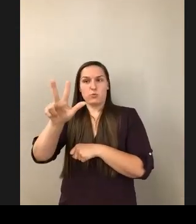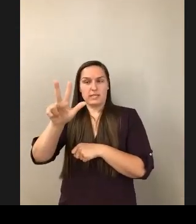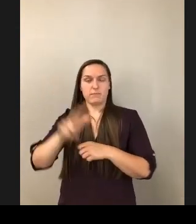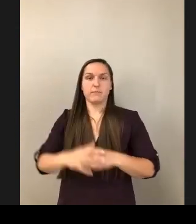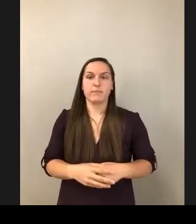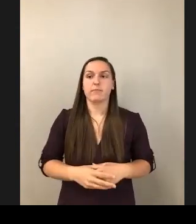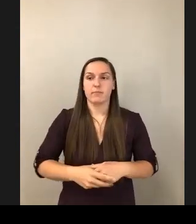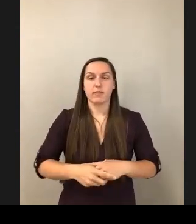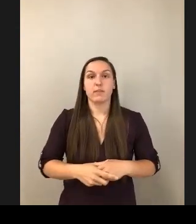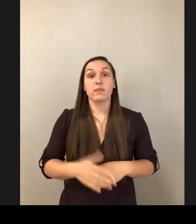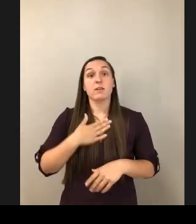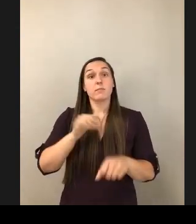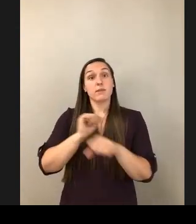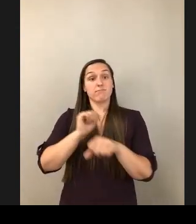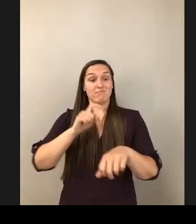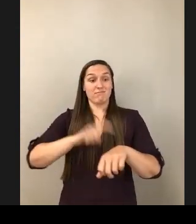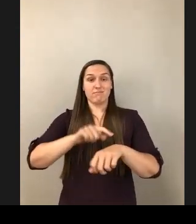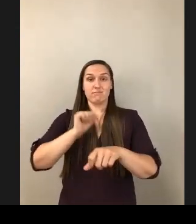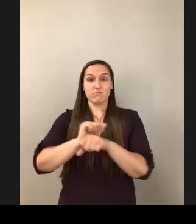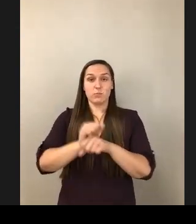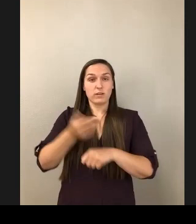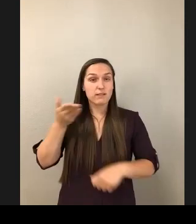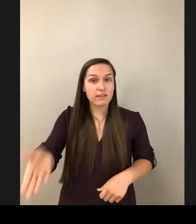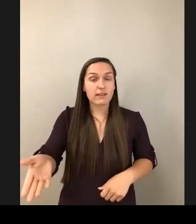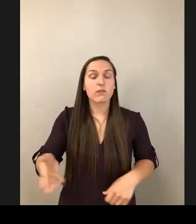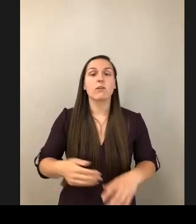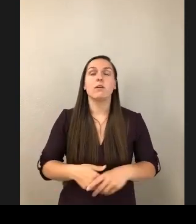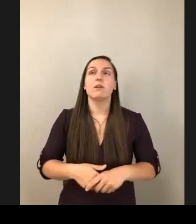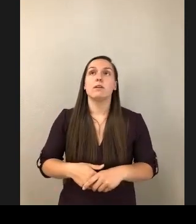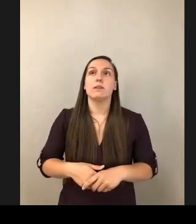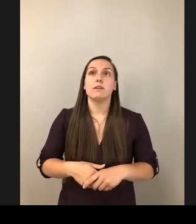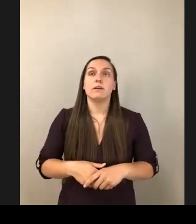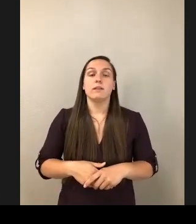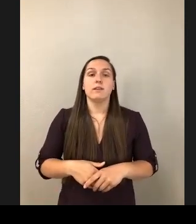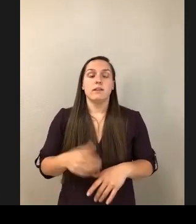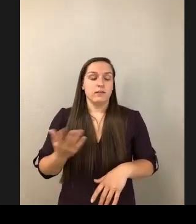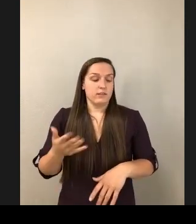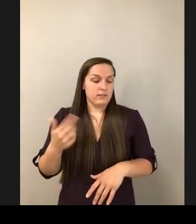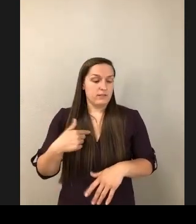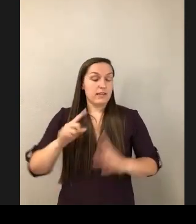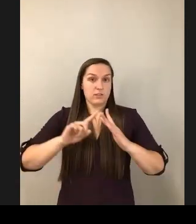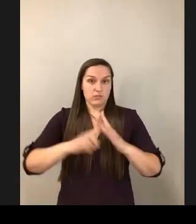en 2003. Y durante mi tiempo ahí,